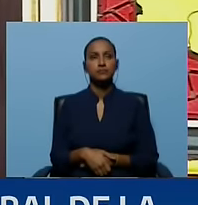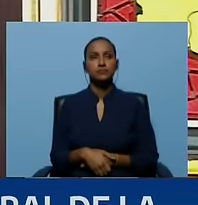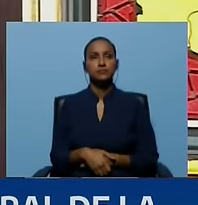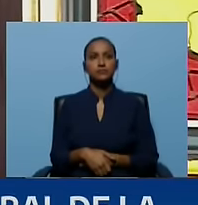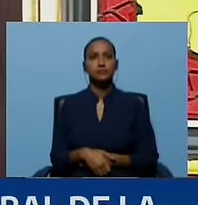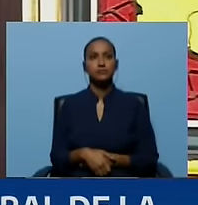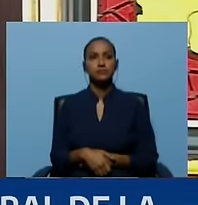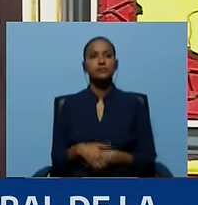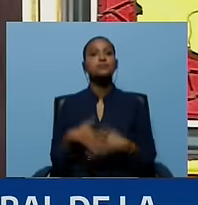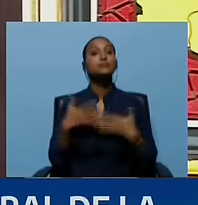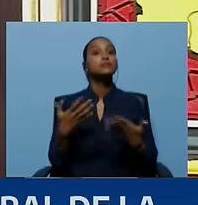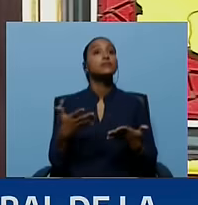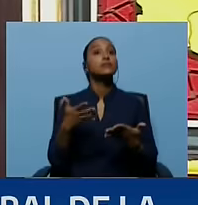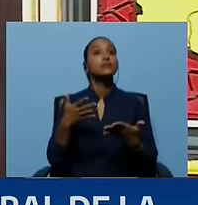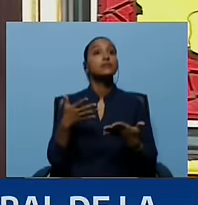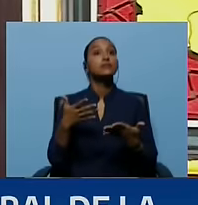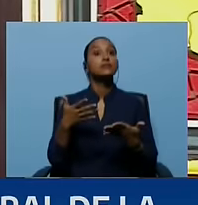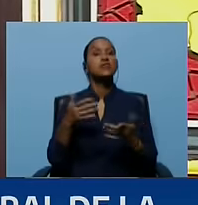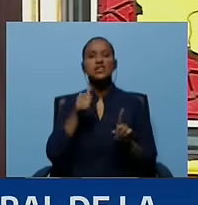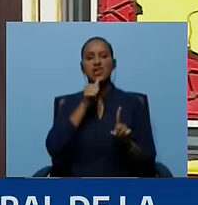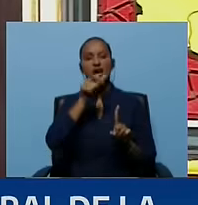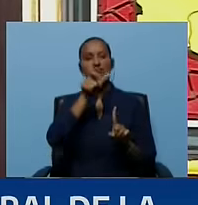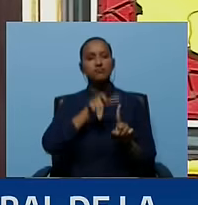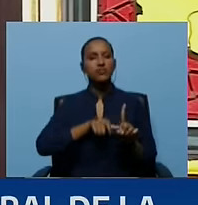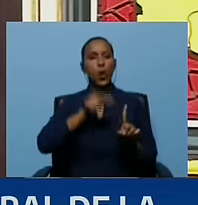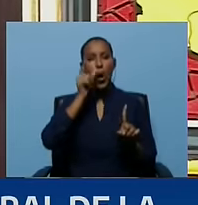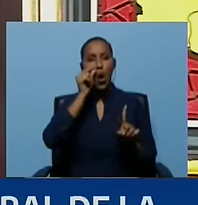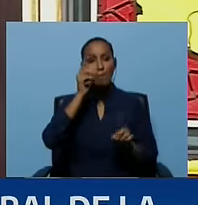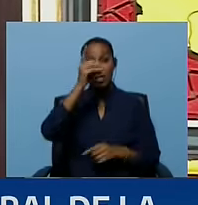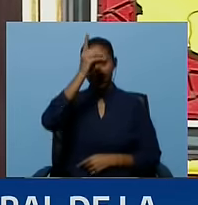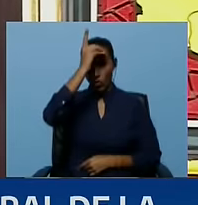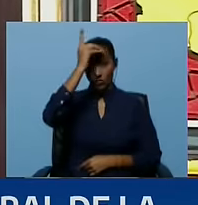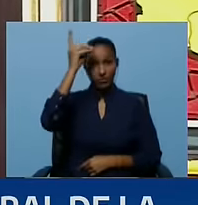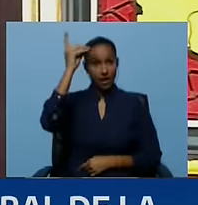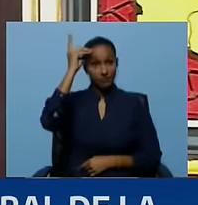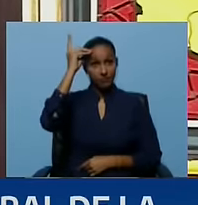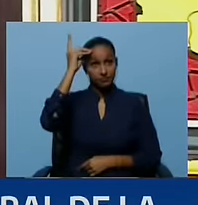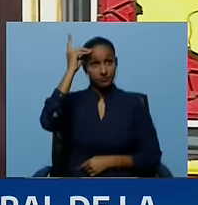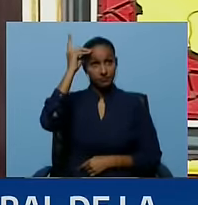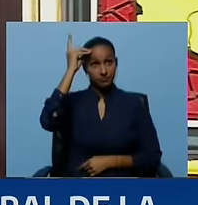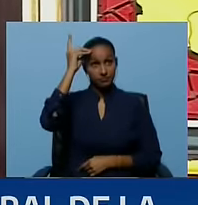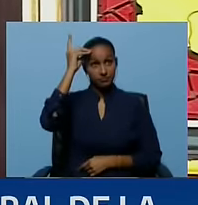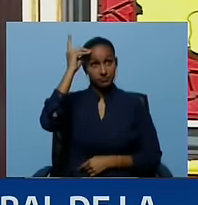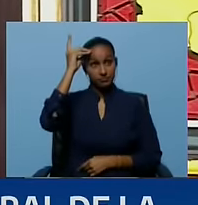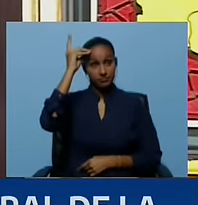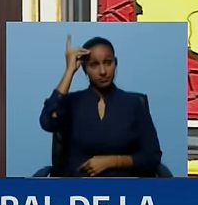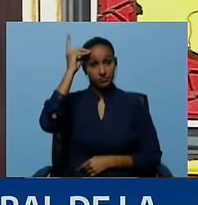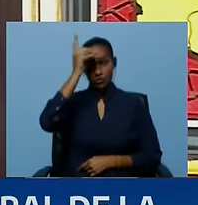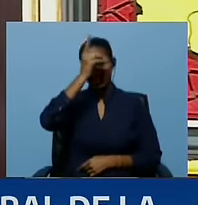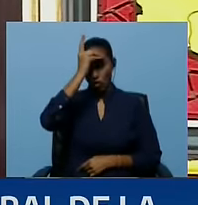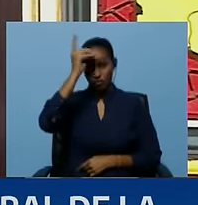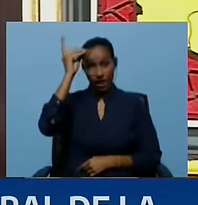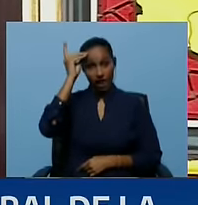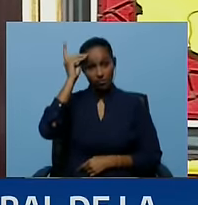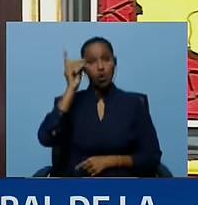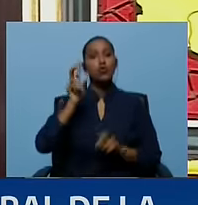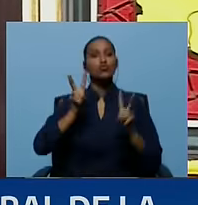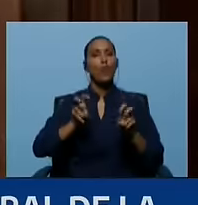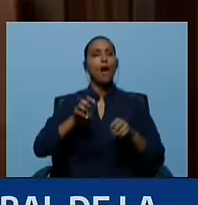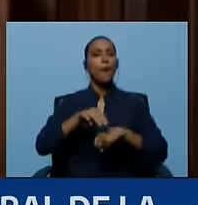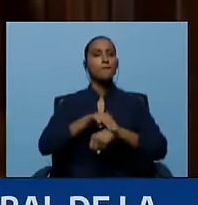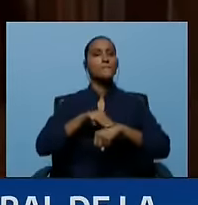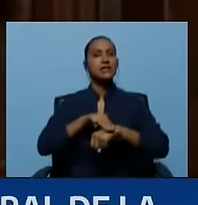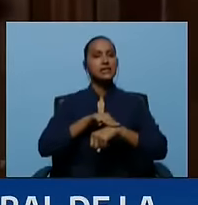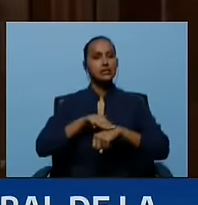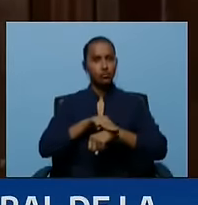Se trata del capitán bolivariano Diosdado Cabello Rondón, nuevo ministro del